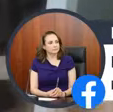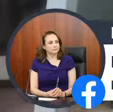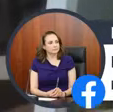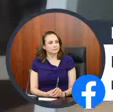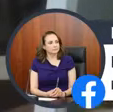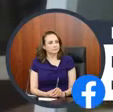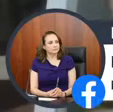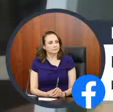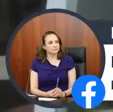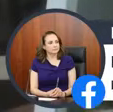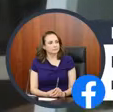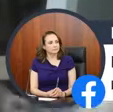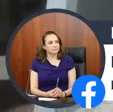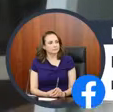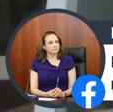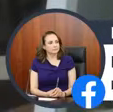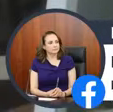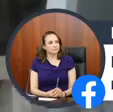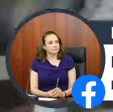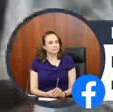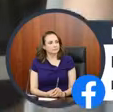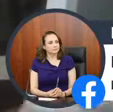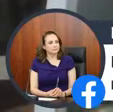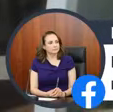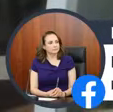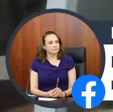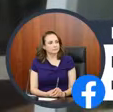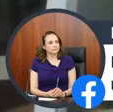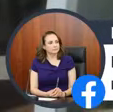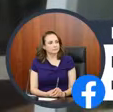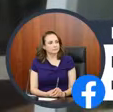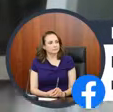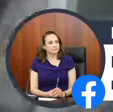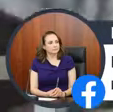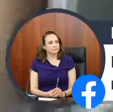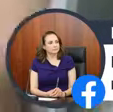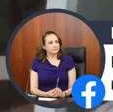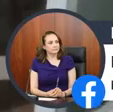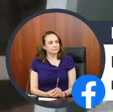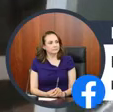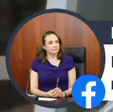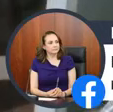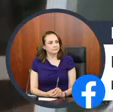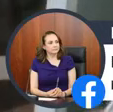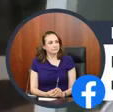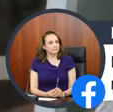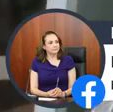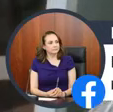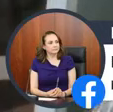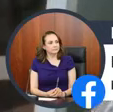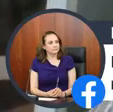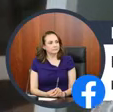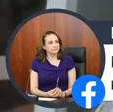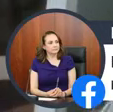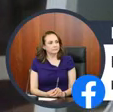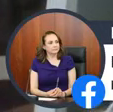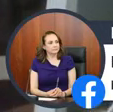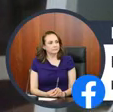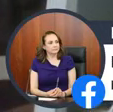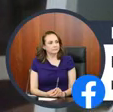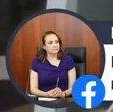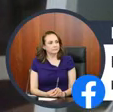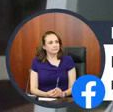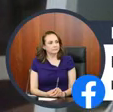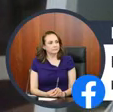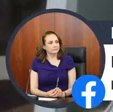Lo voy a registrar, mi querido Gustavo, para charlas de café. Y nacimos para ser felices y no para ser perfectas o perfectos. Bien, mi querido